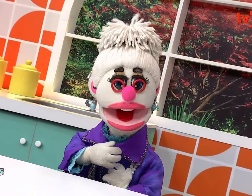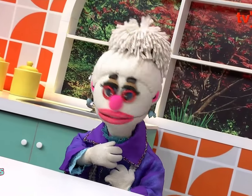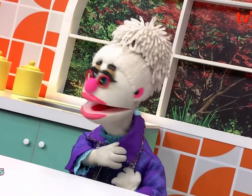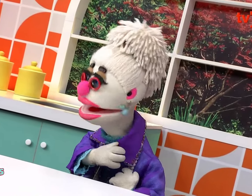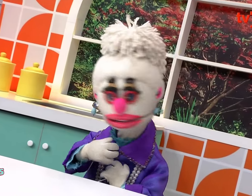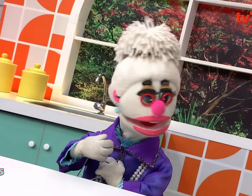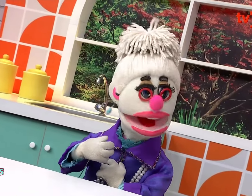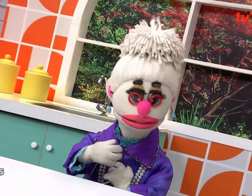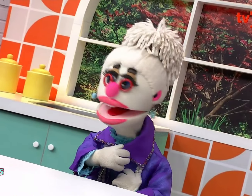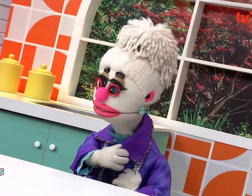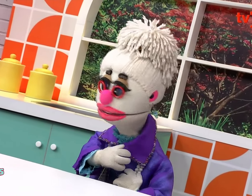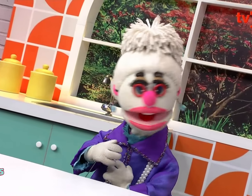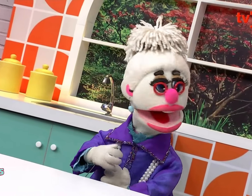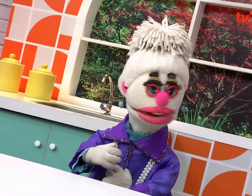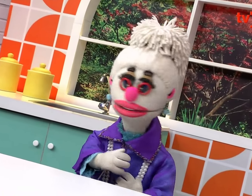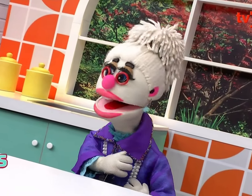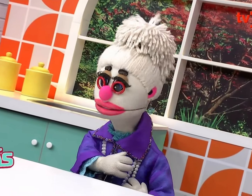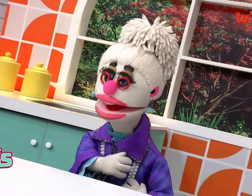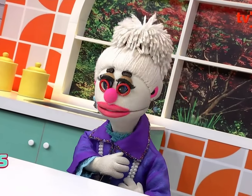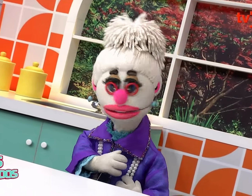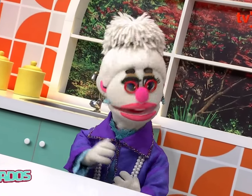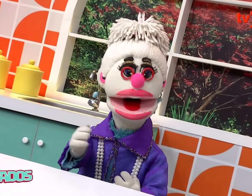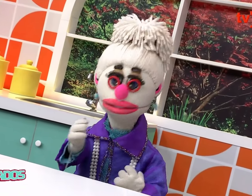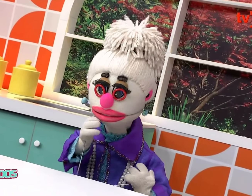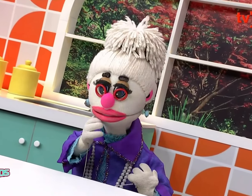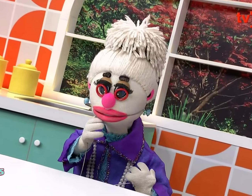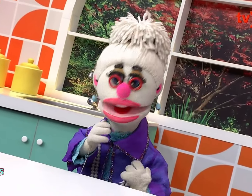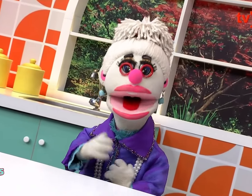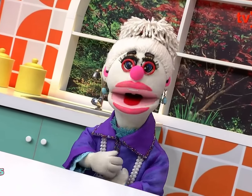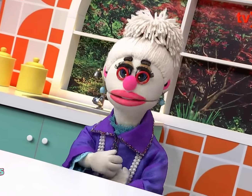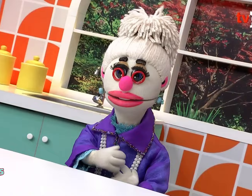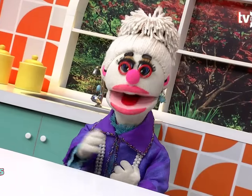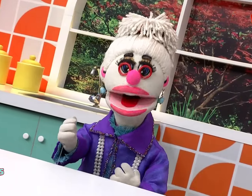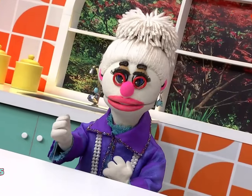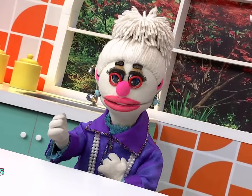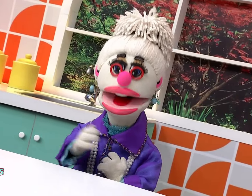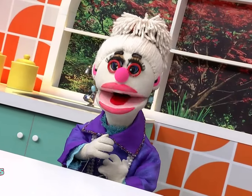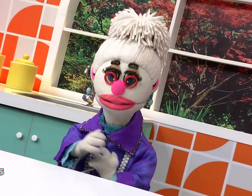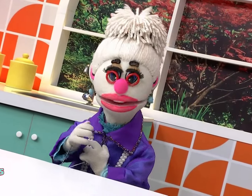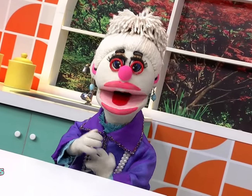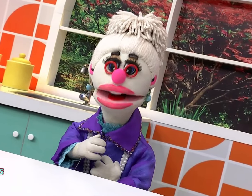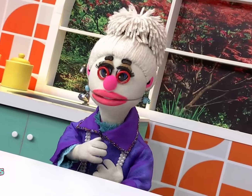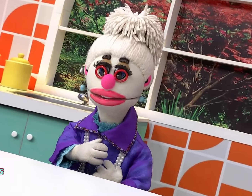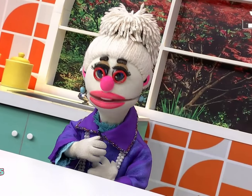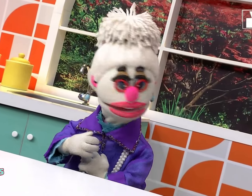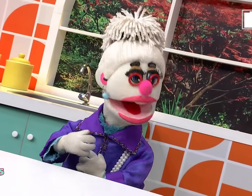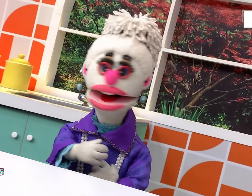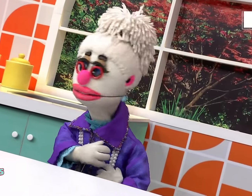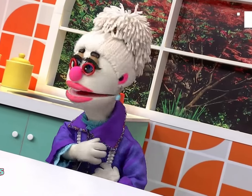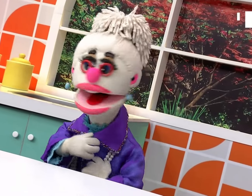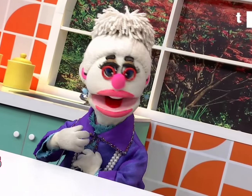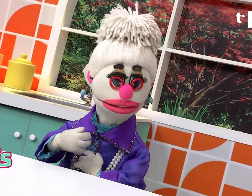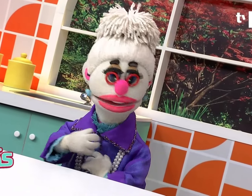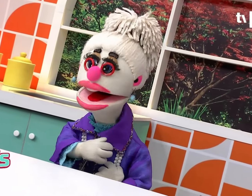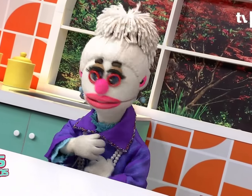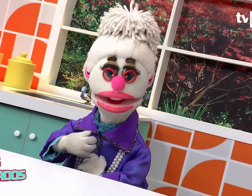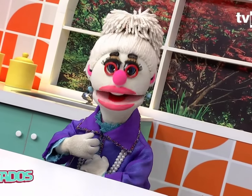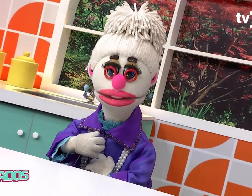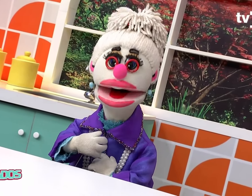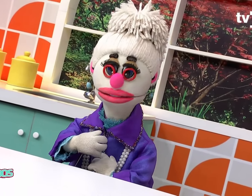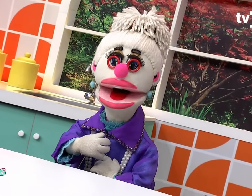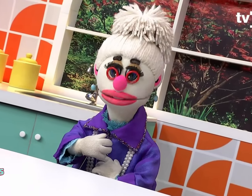la bronquitis que está dando es terrible. Se me están enfermando, así que besos. Y a la gente de Moyobamba, Iquitos, Pucallpa, qué envidia